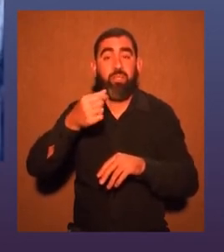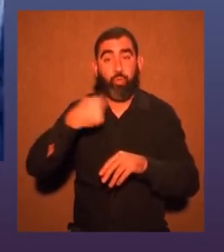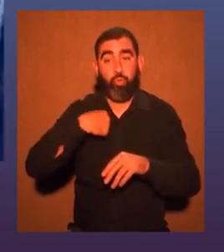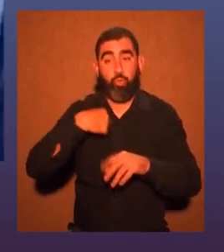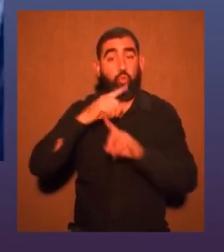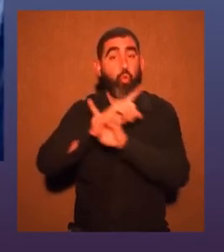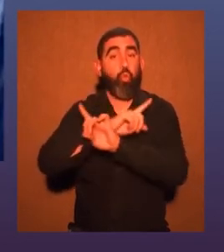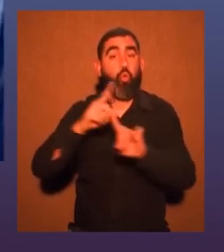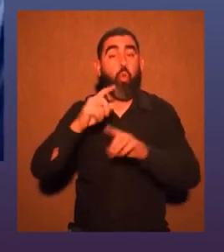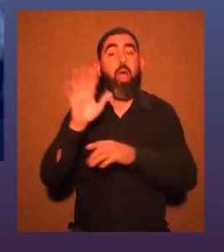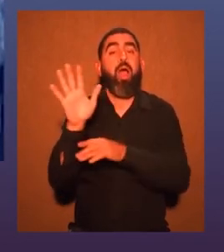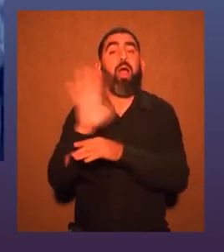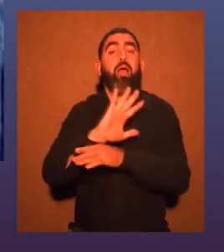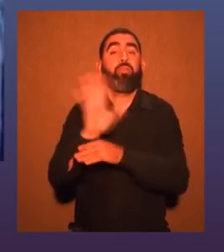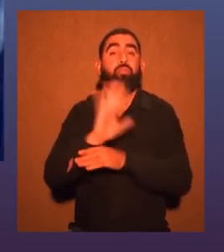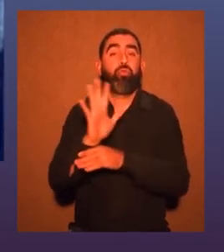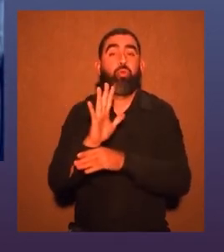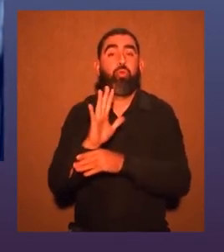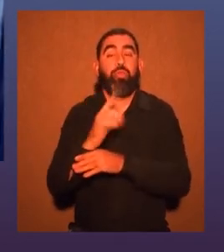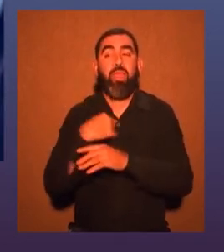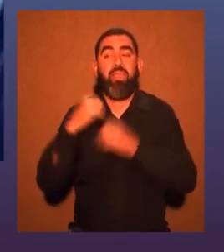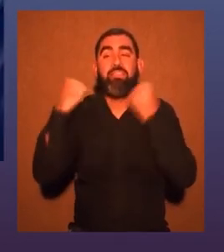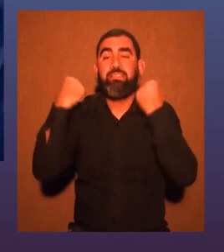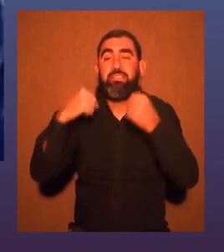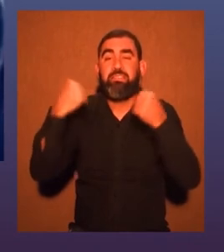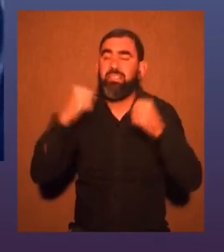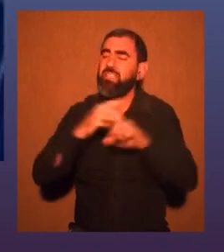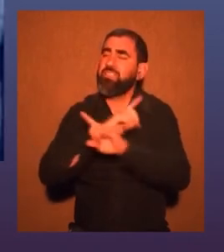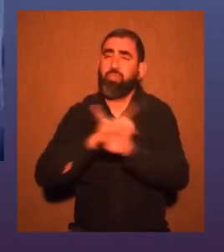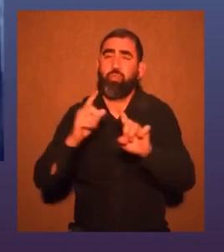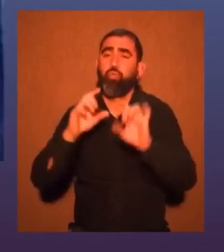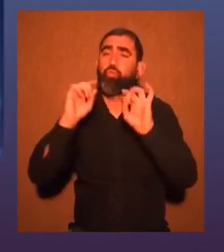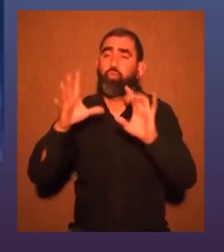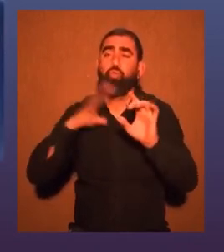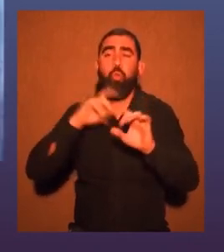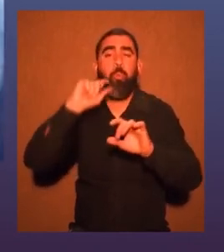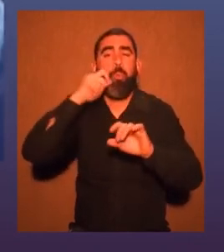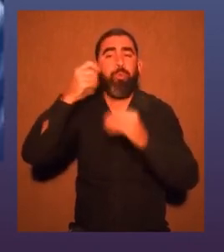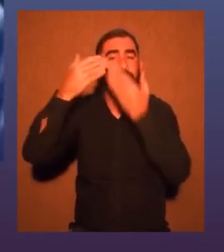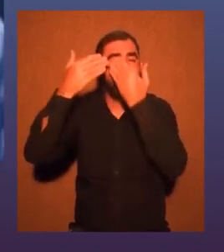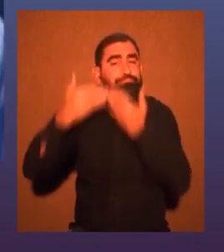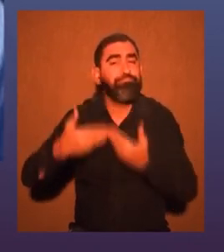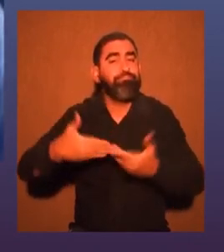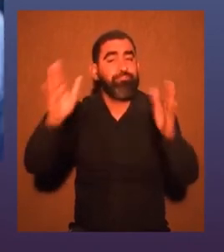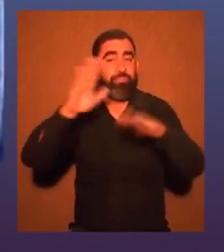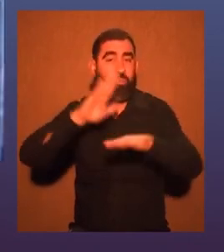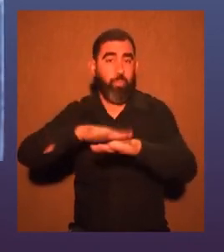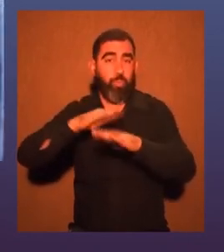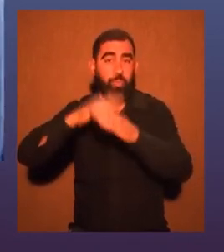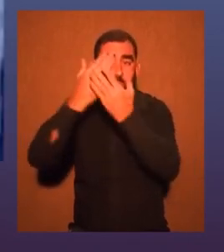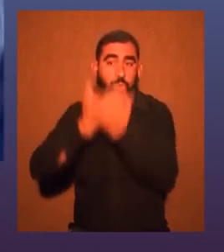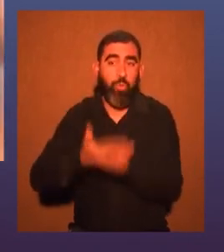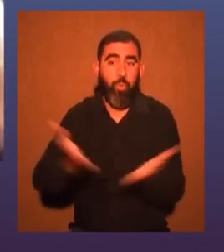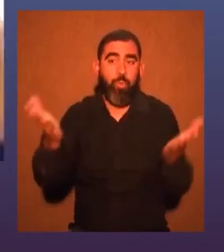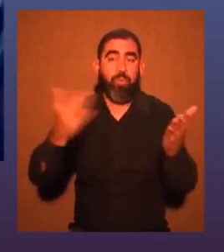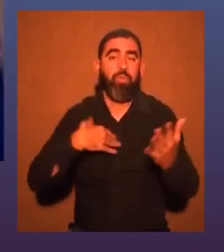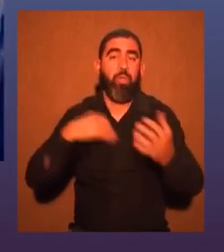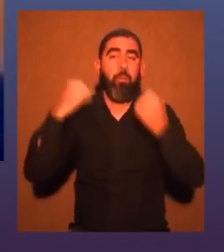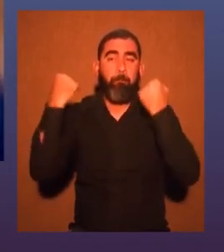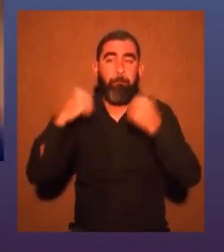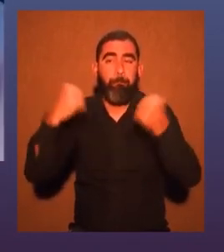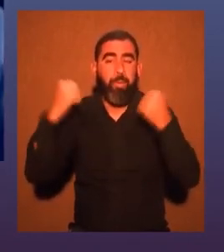era un actor muy ensayador, él era un actor estrenador. Entonces, en los ensayos, bueno, él